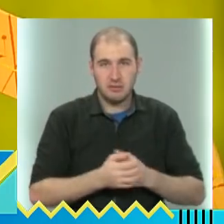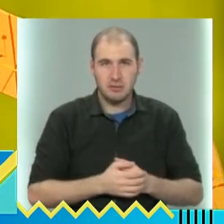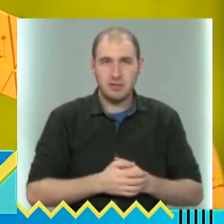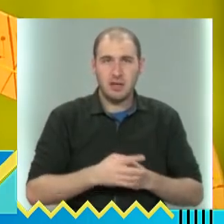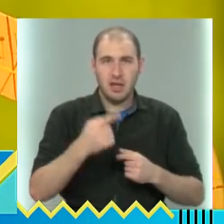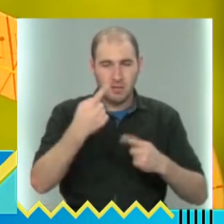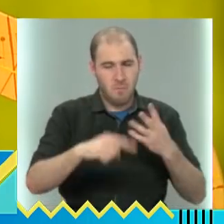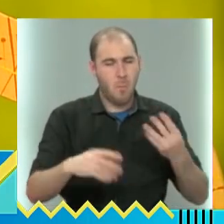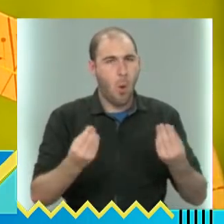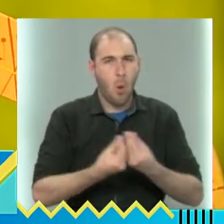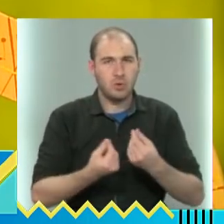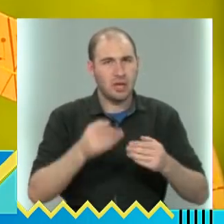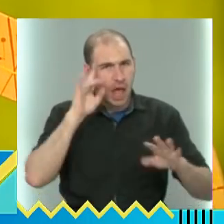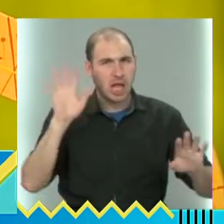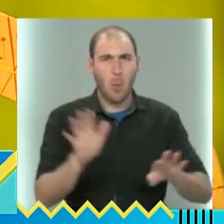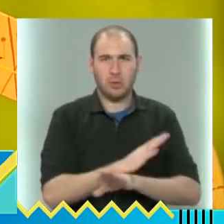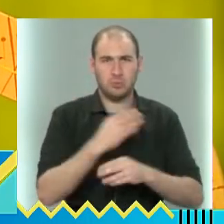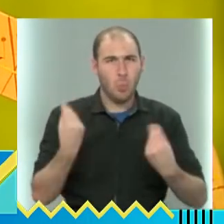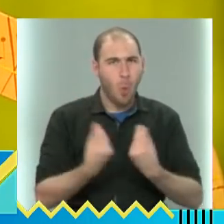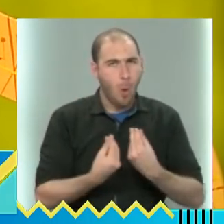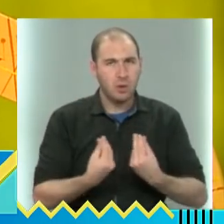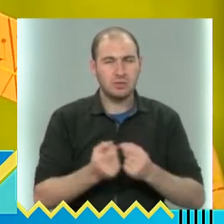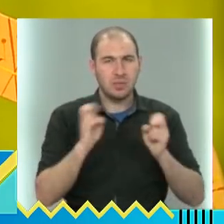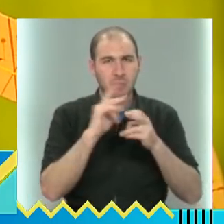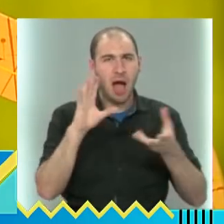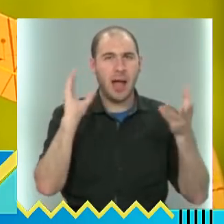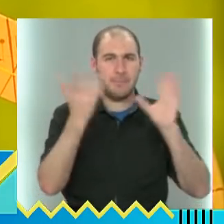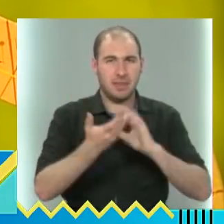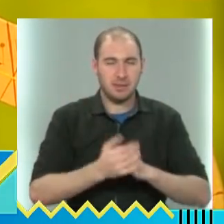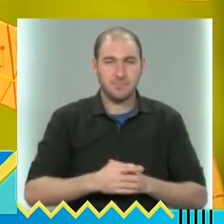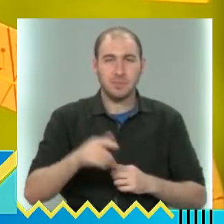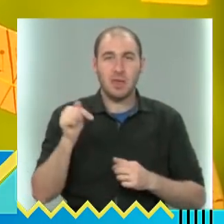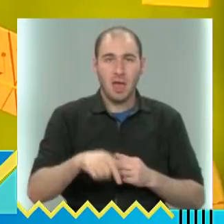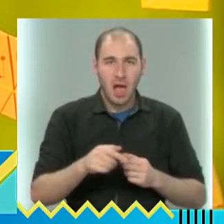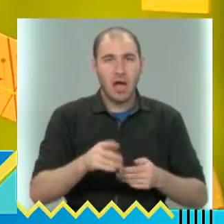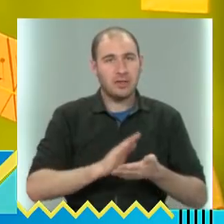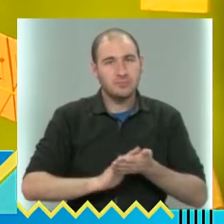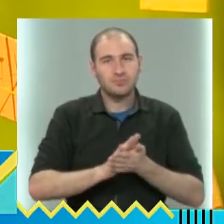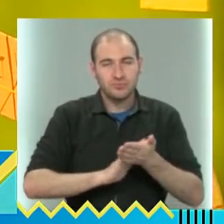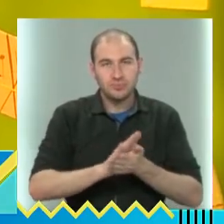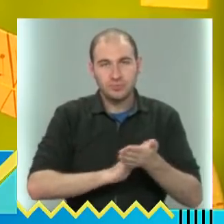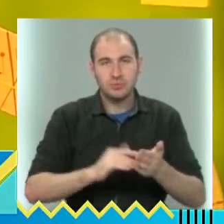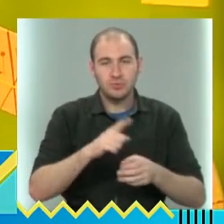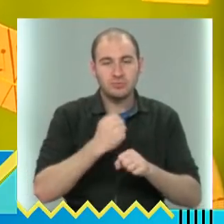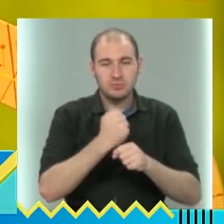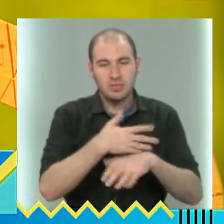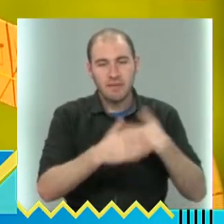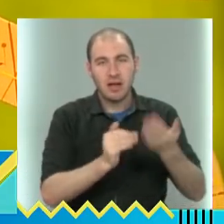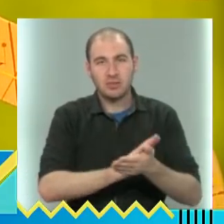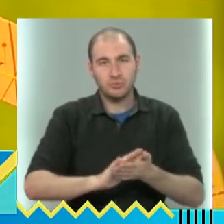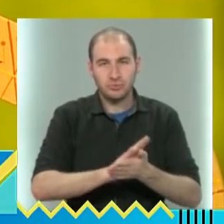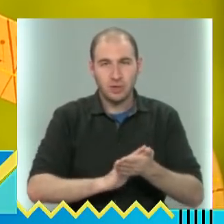cometieron muchos errores desde el punto de vista ambiental que hoy tenemos que ir remediando, y se está trabajando en la